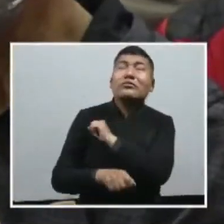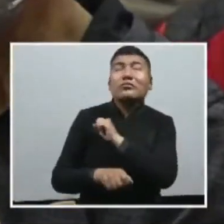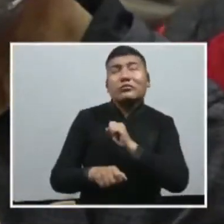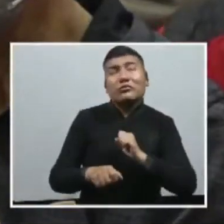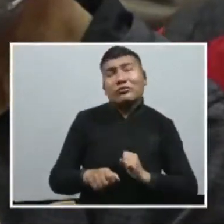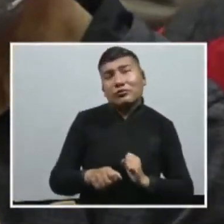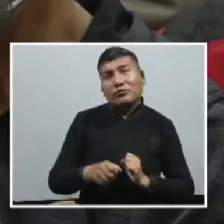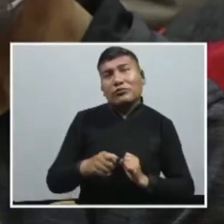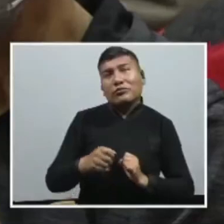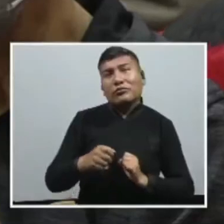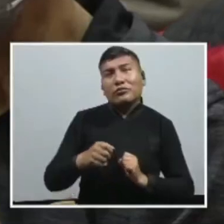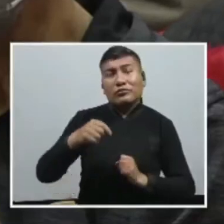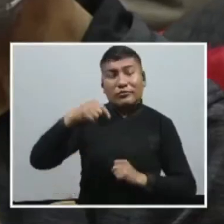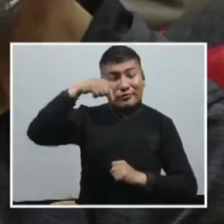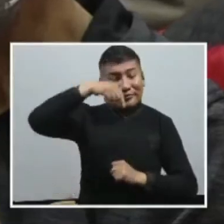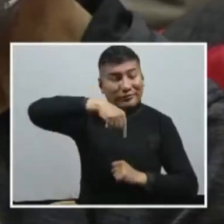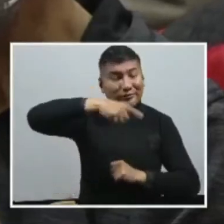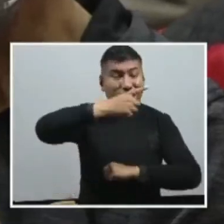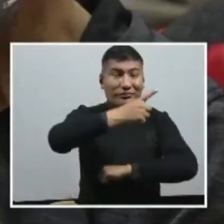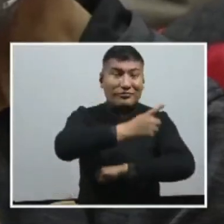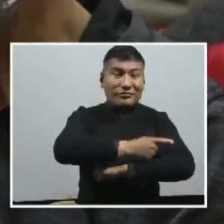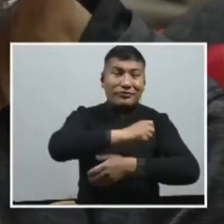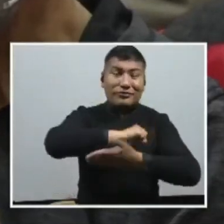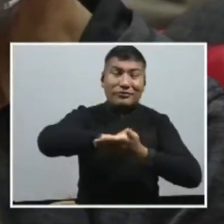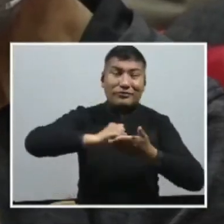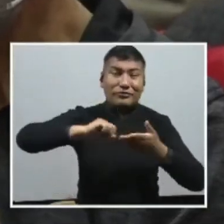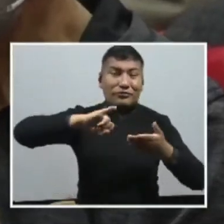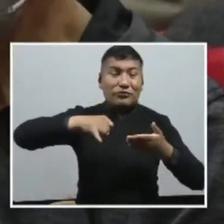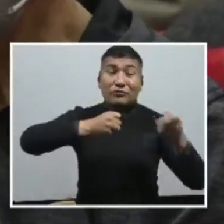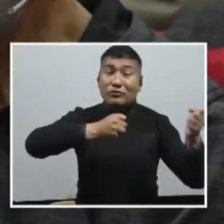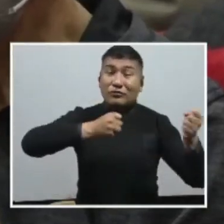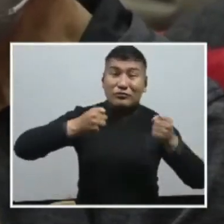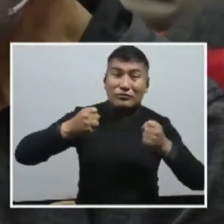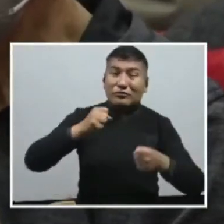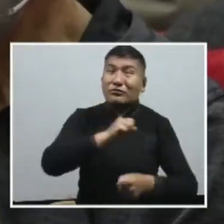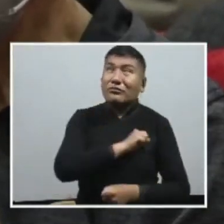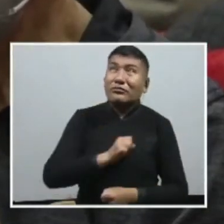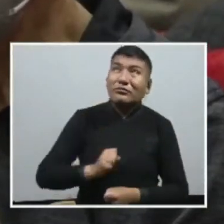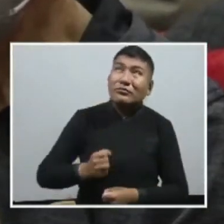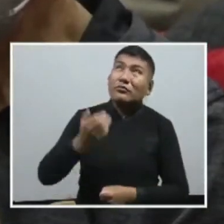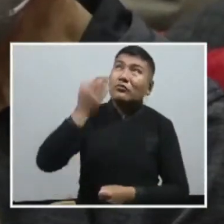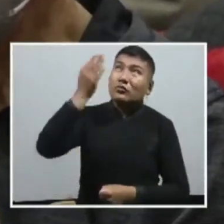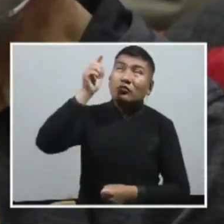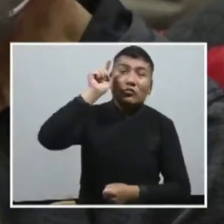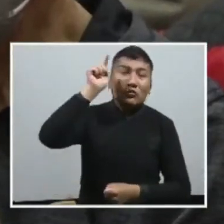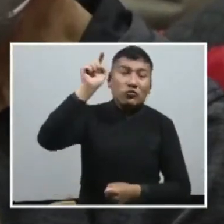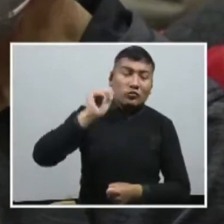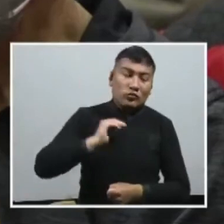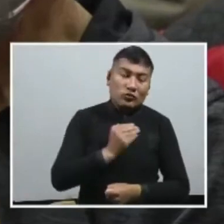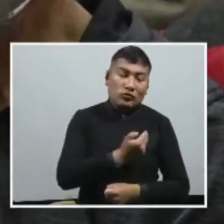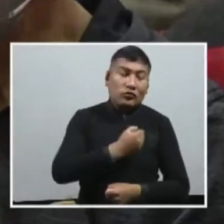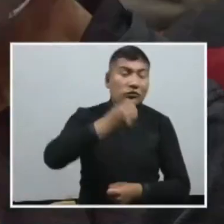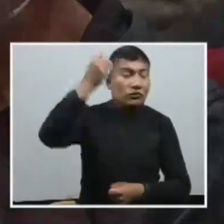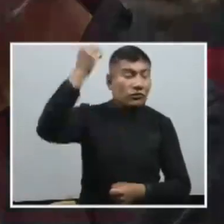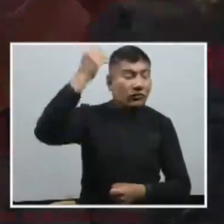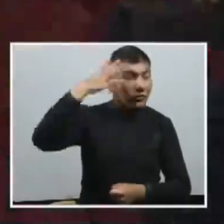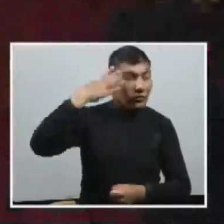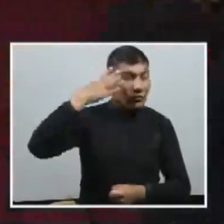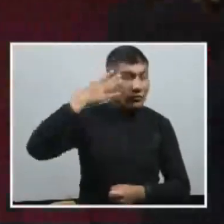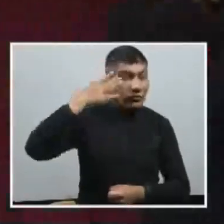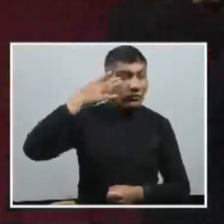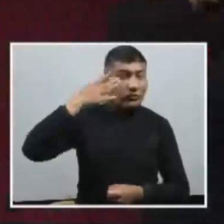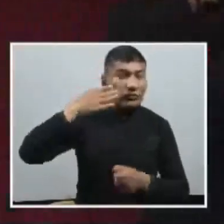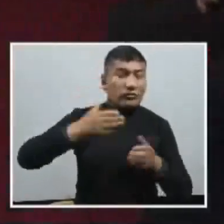que decirle en este día de San José: Señor, Tú sé nuestra luz, la luz que ilumina